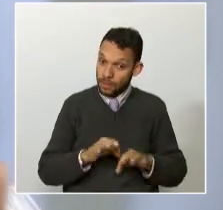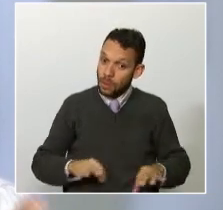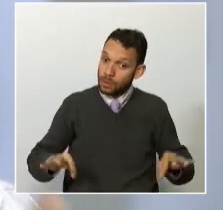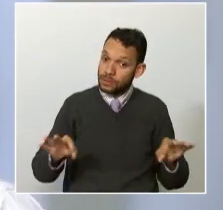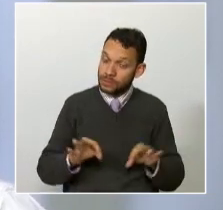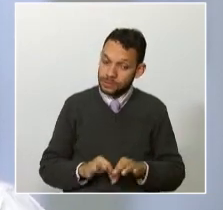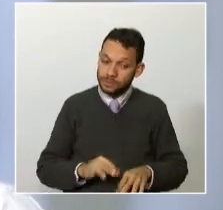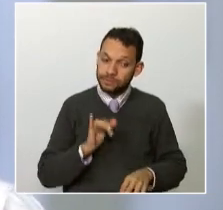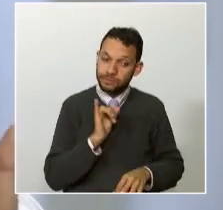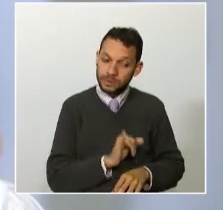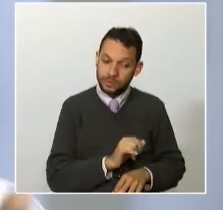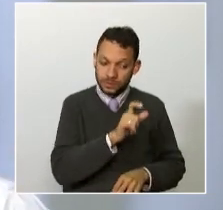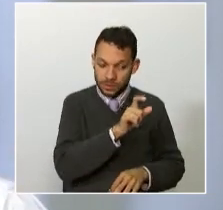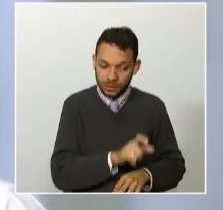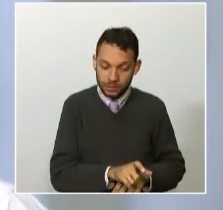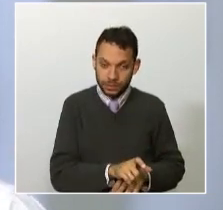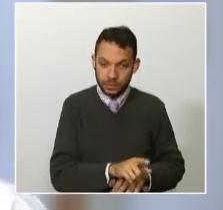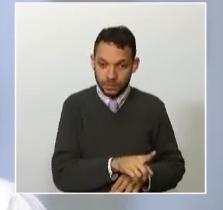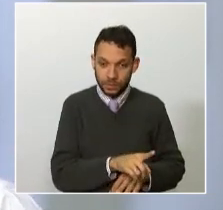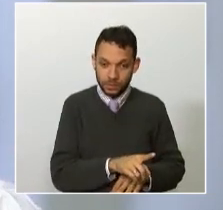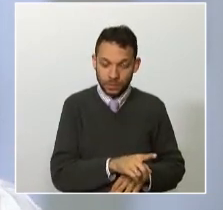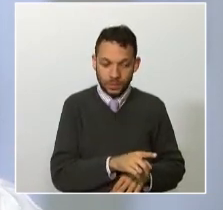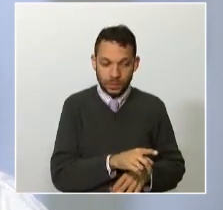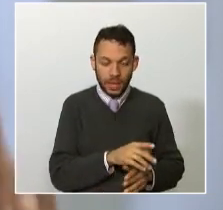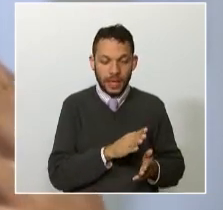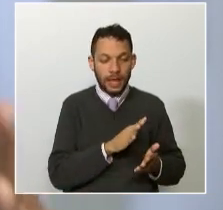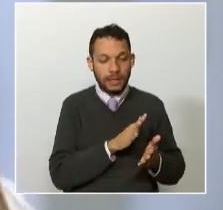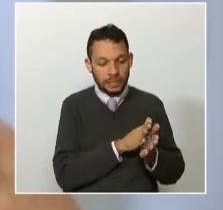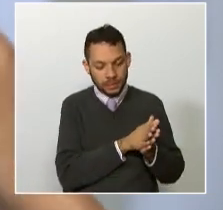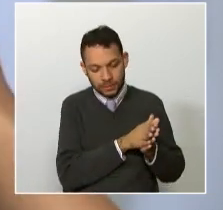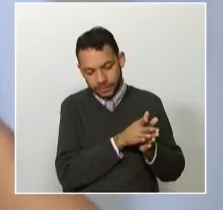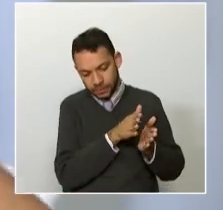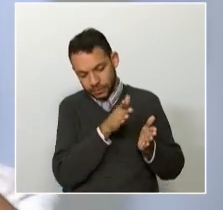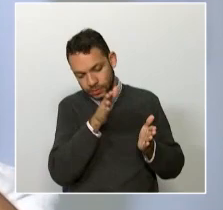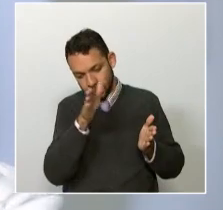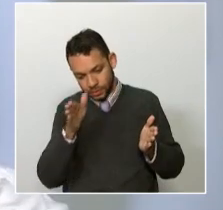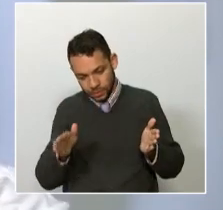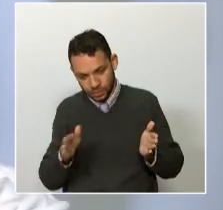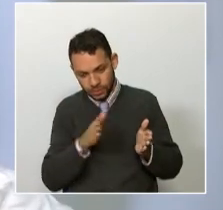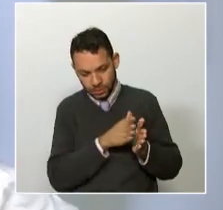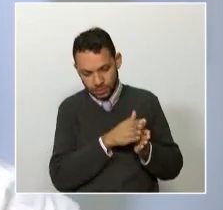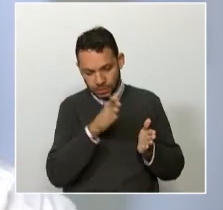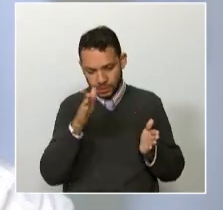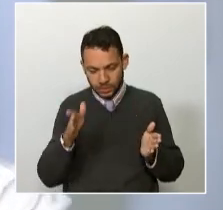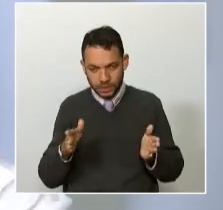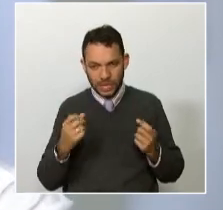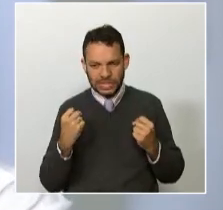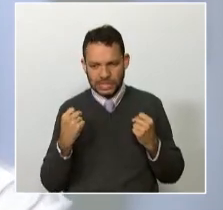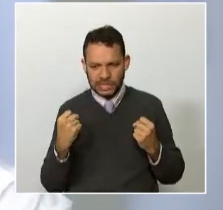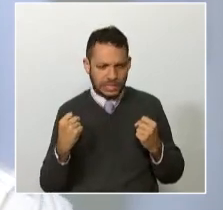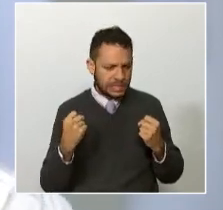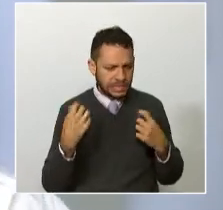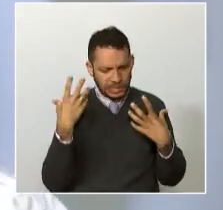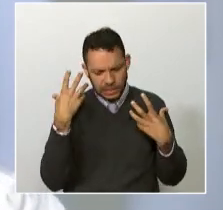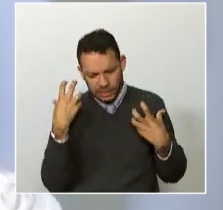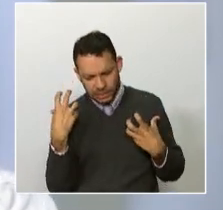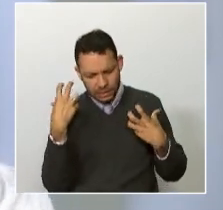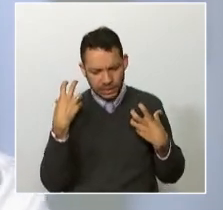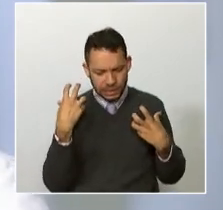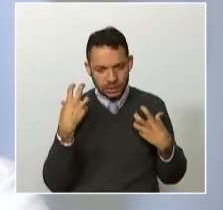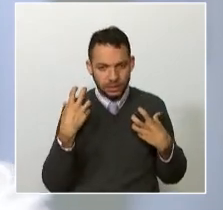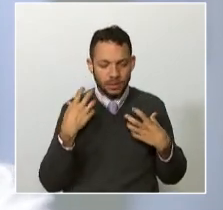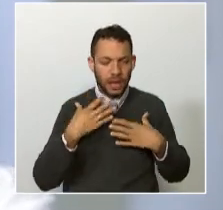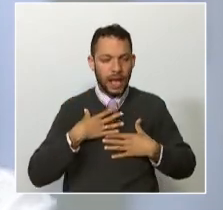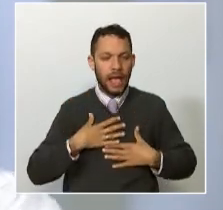es que el paciente también debe tener un periodo de relajación, porque como mantenemos una tensión y por las plaquitas que se les coloca,